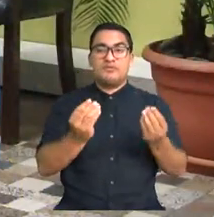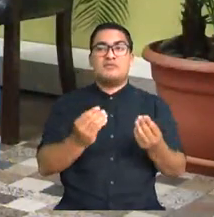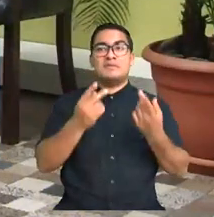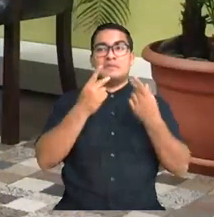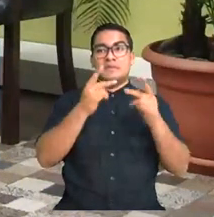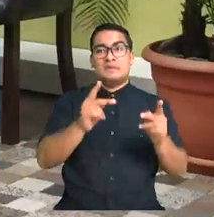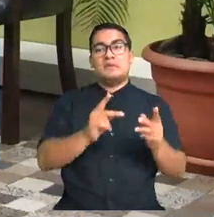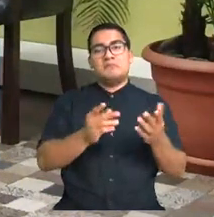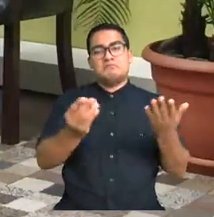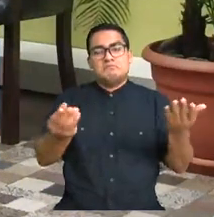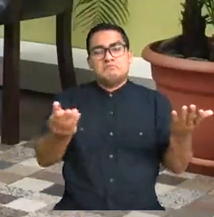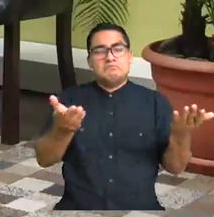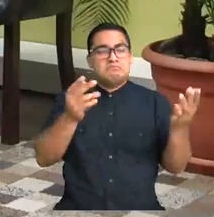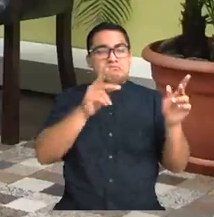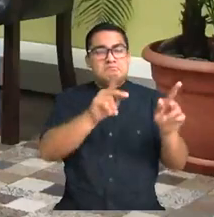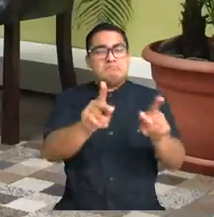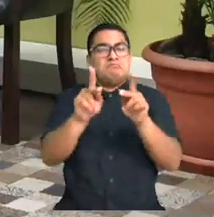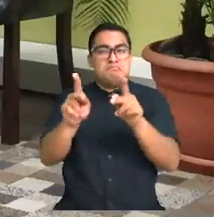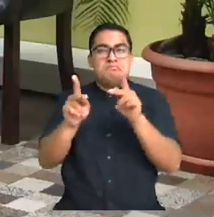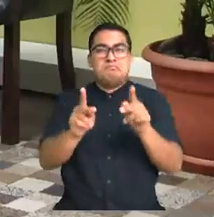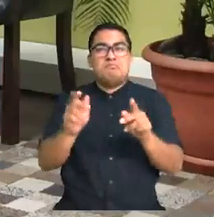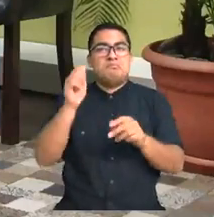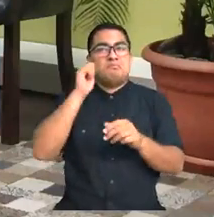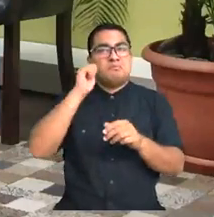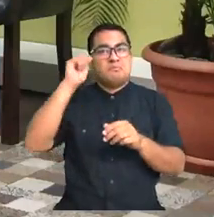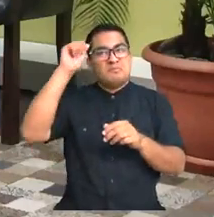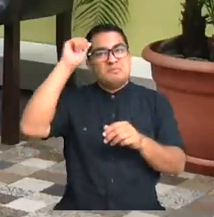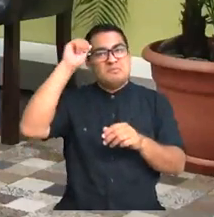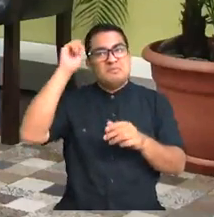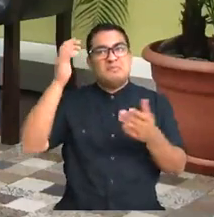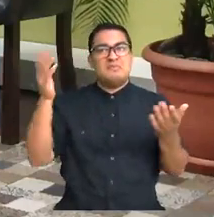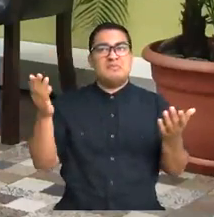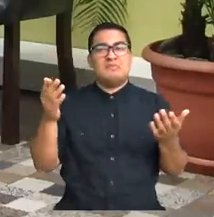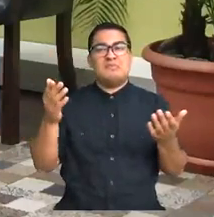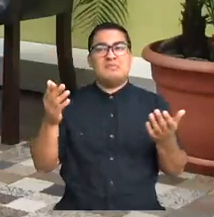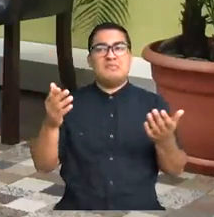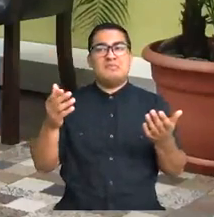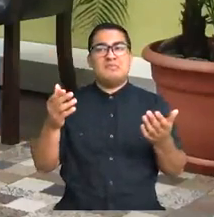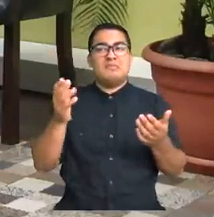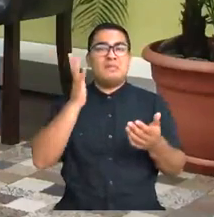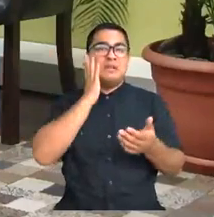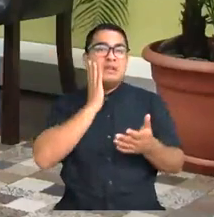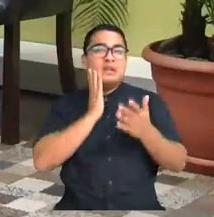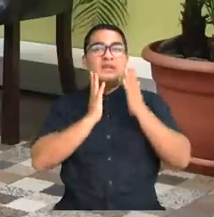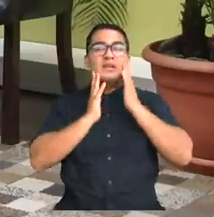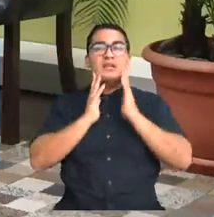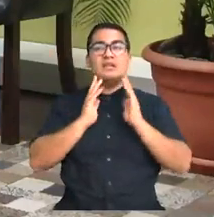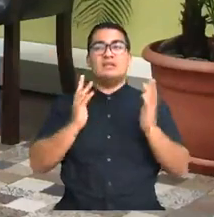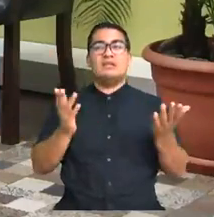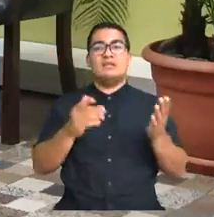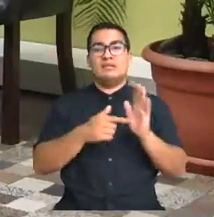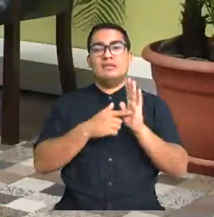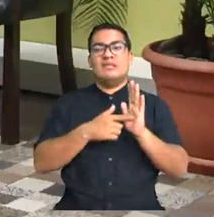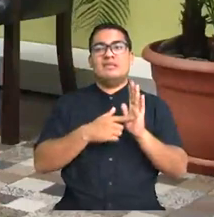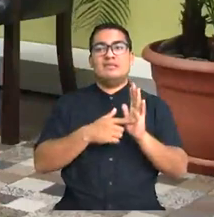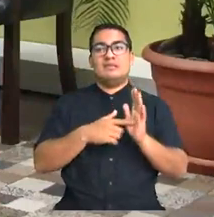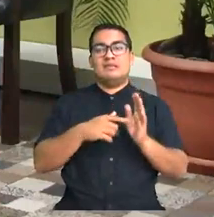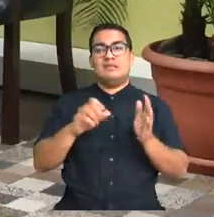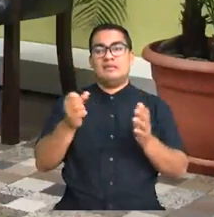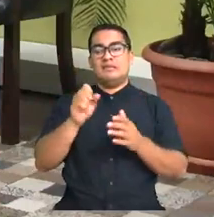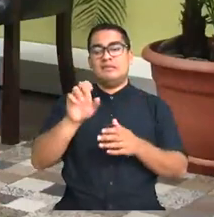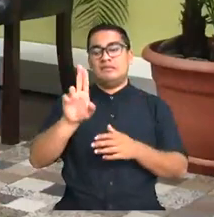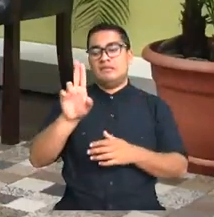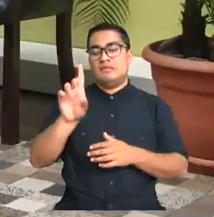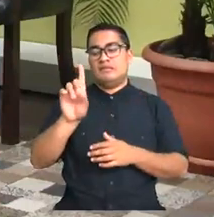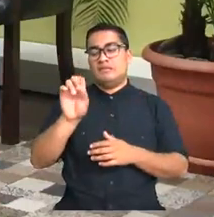pues hay muchos pacientes que son, le decimos típicamente, son alérgicos a su sudor. ¿Por qué? Porque las glándulas de sudor que